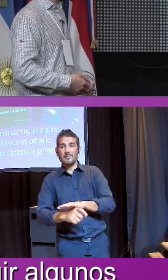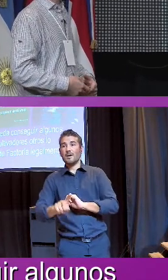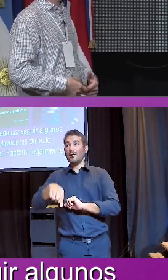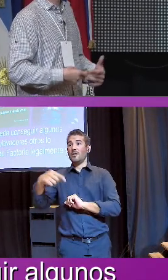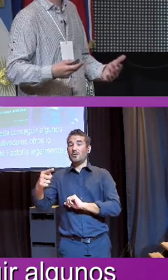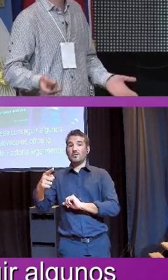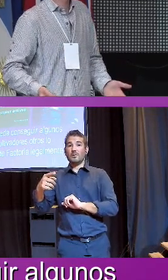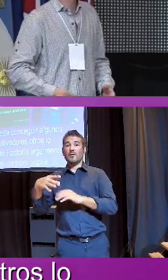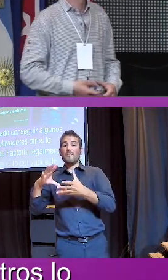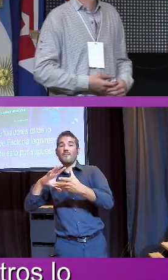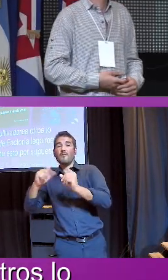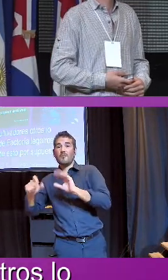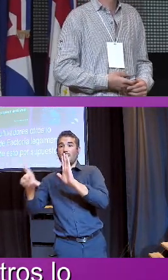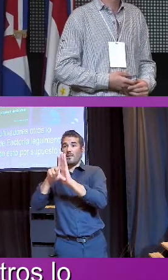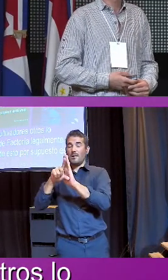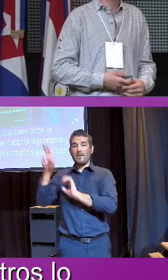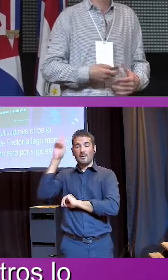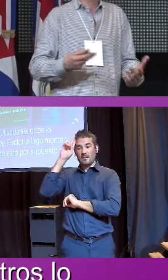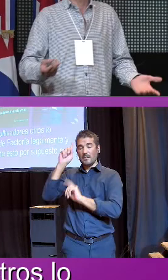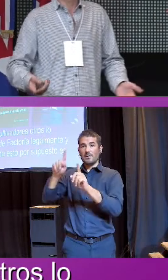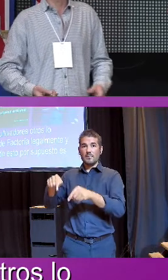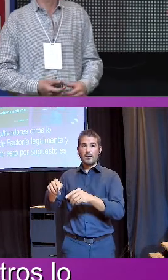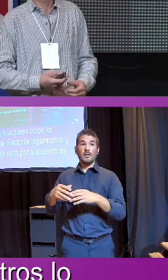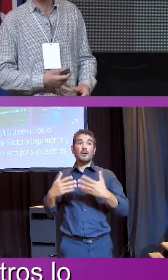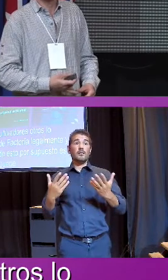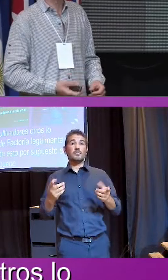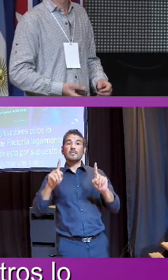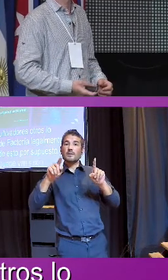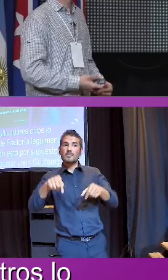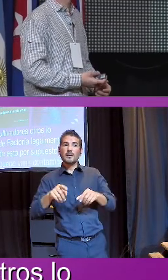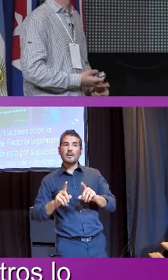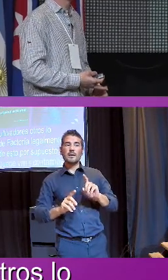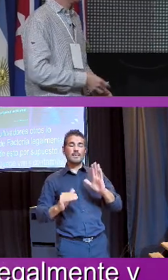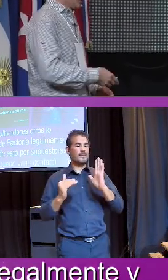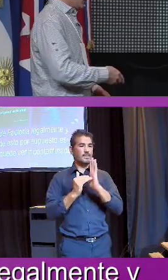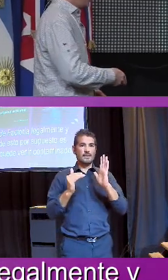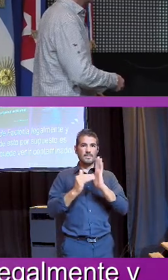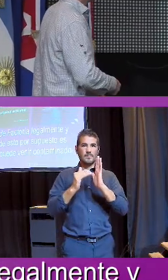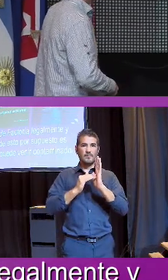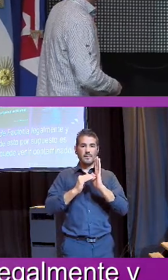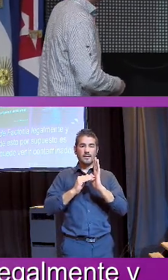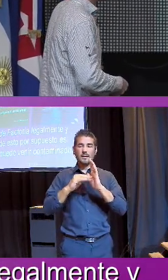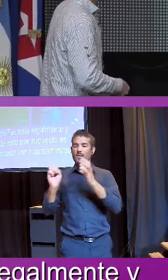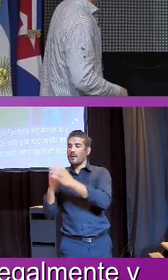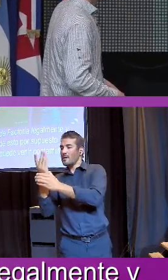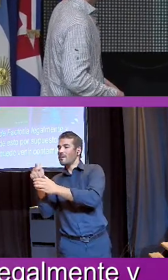esto, por supuesto, es que si uno no conoce el origen, puede venir contaminado, puede no venir. De hecho,